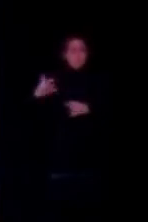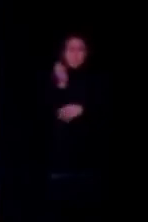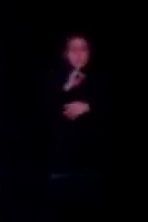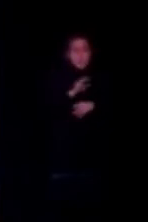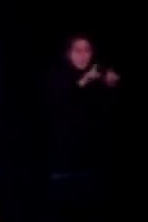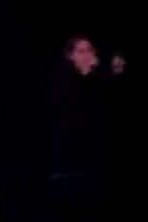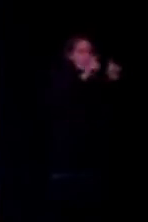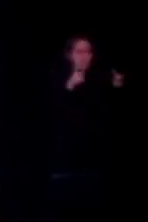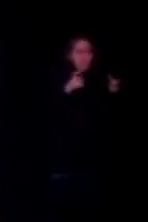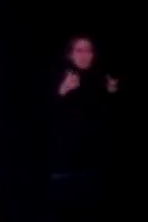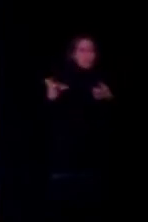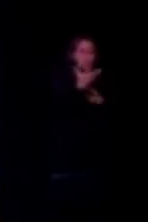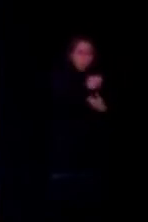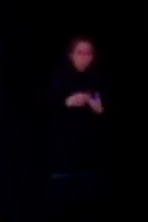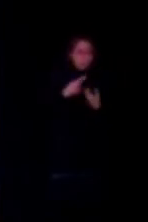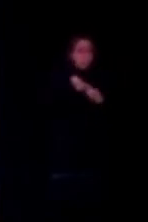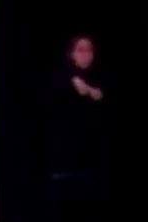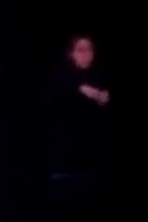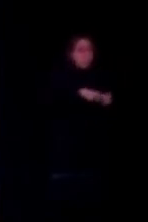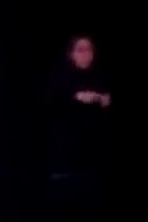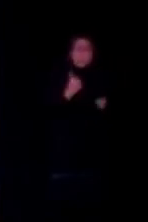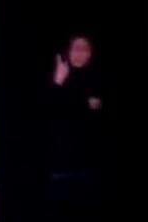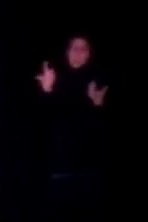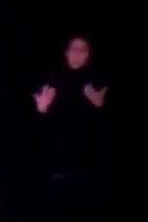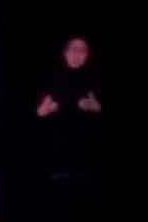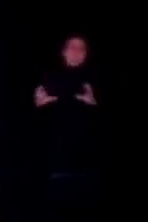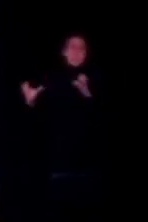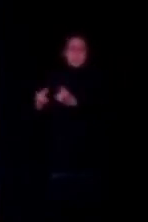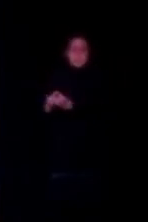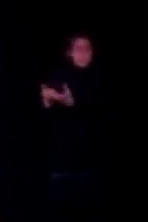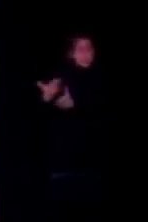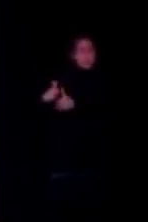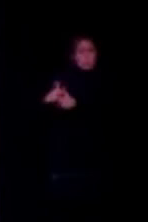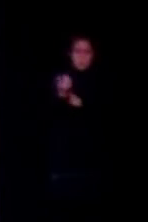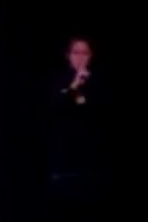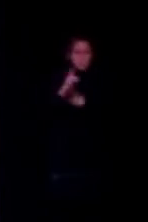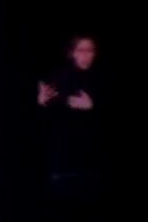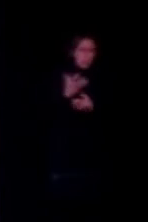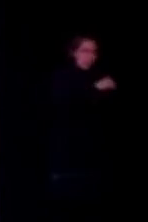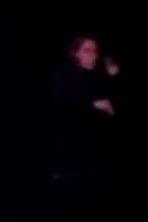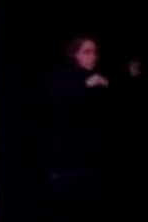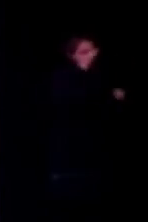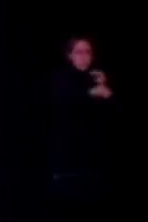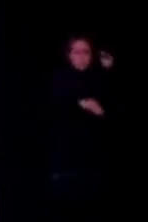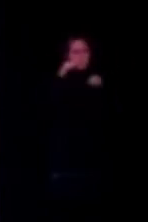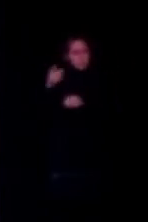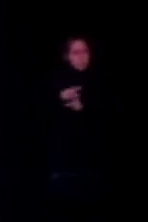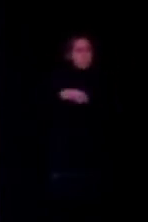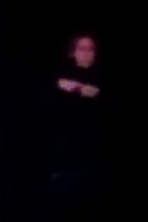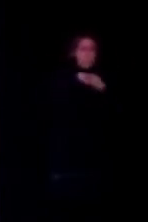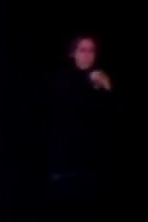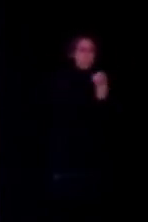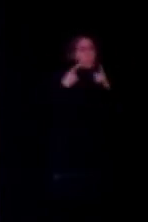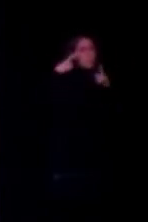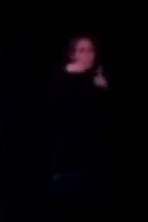todos están obligados están llamados a desarrollar procesos formativos para todos los agentes que